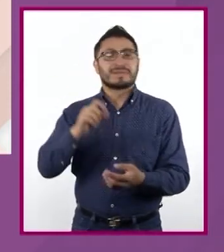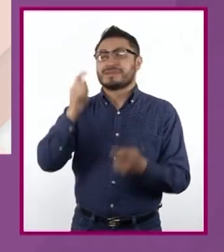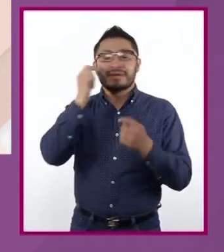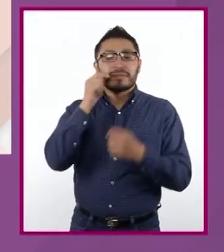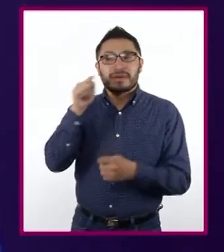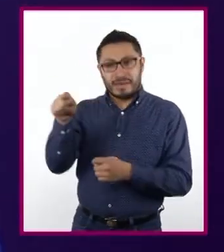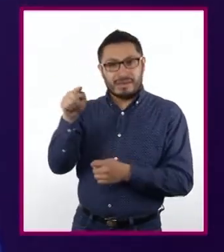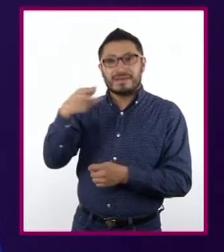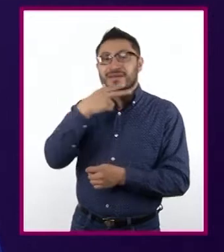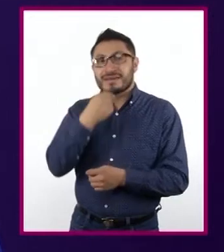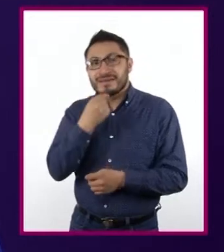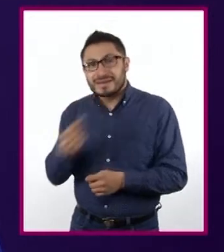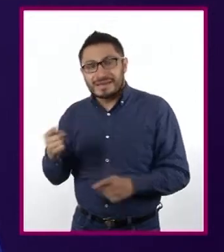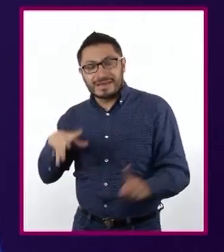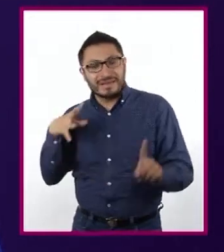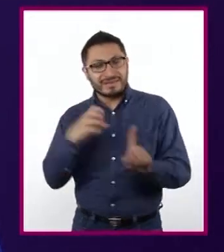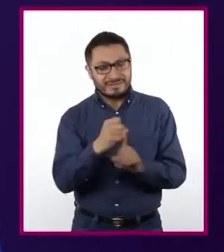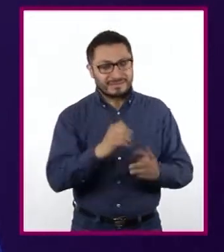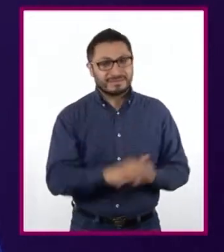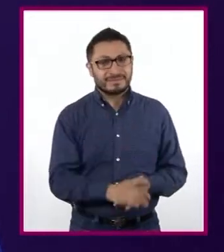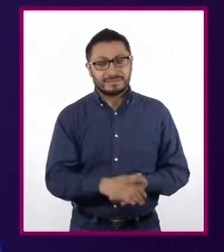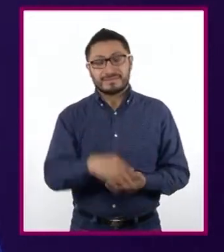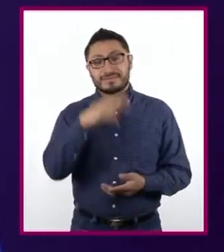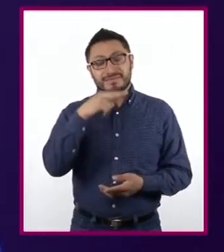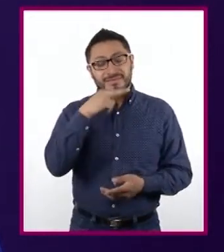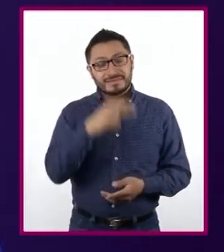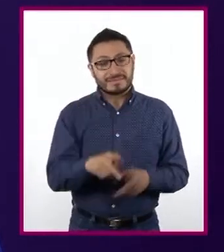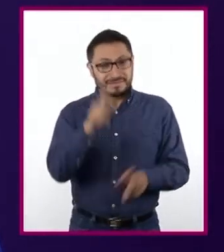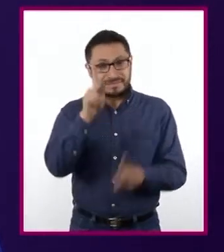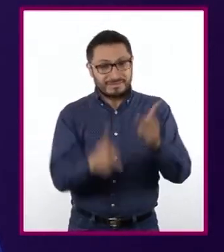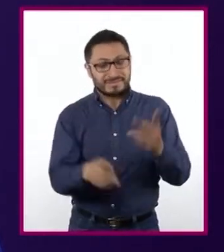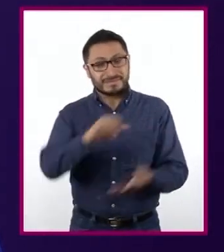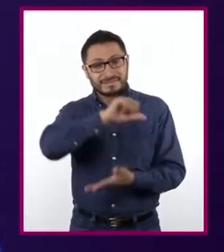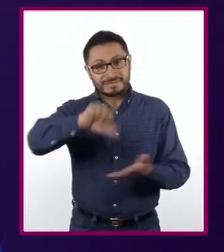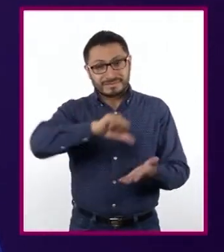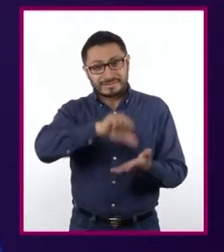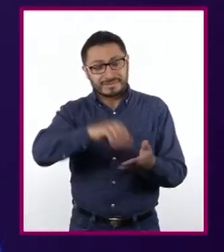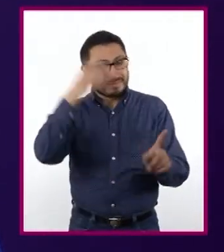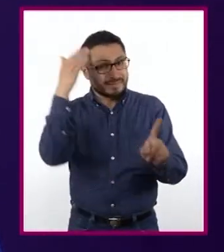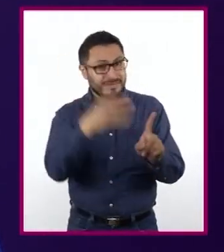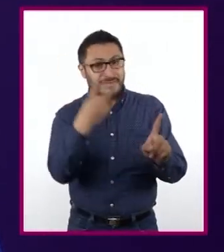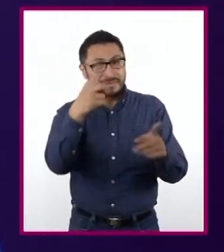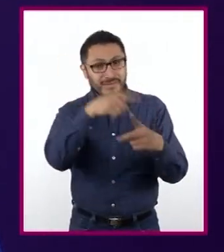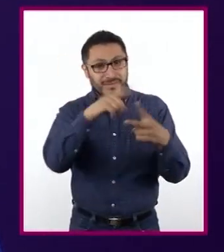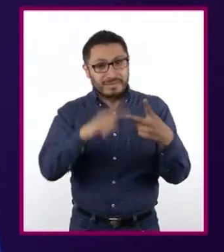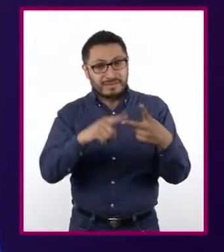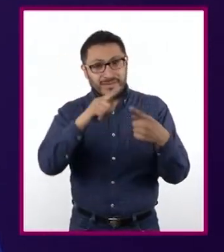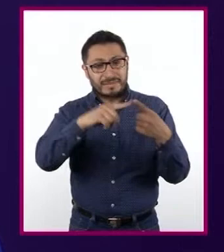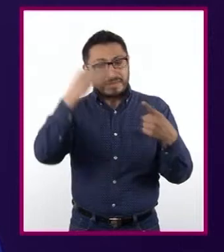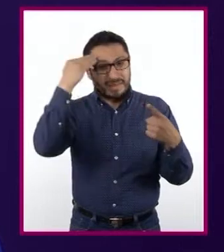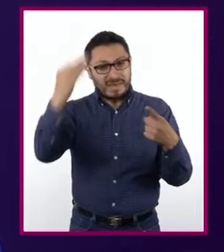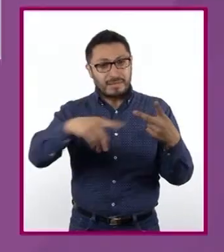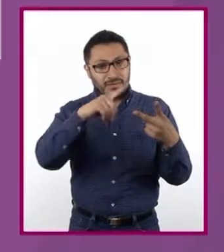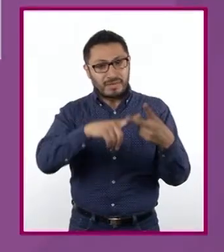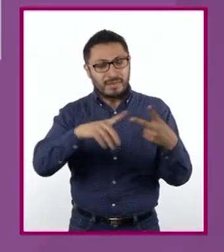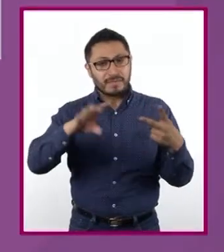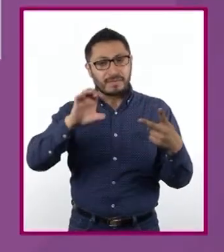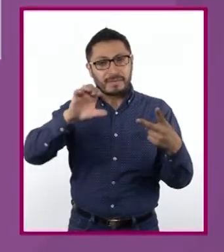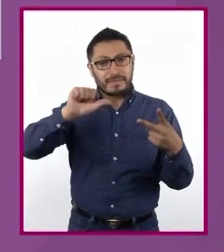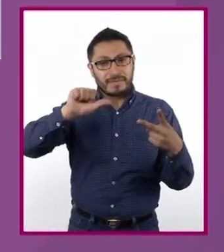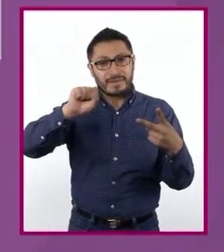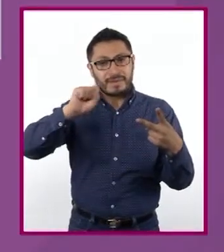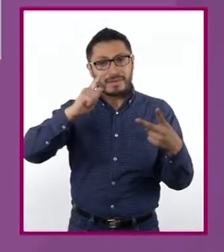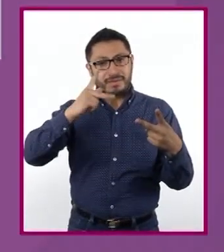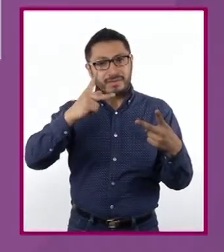logró. Para hablar de los verbos, nos centraremos en dos cosas: el tiempo y el aspecto.